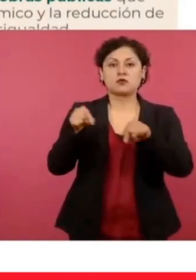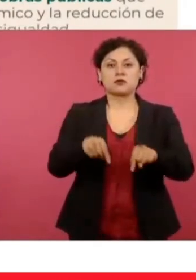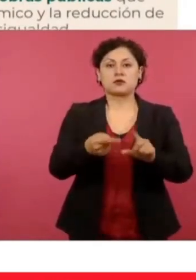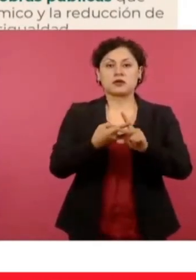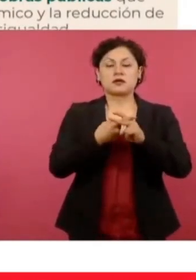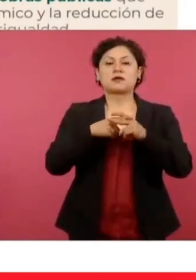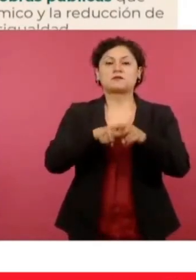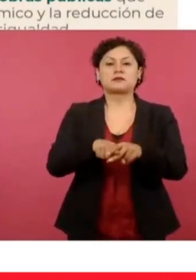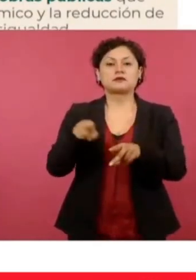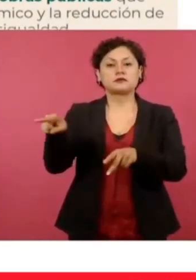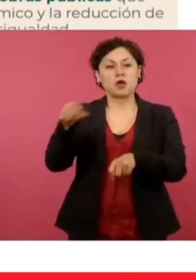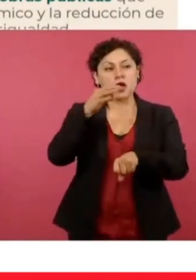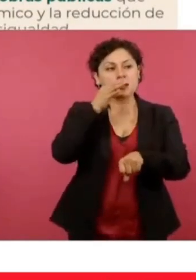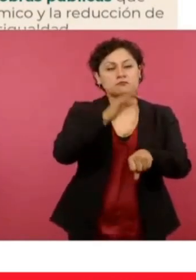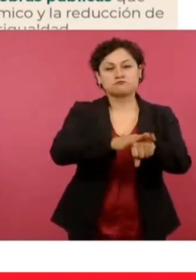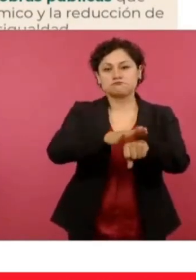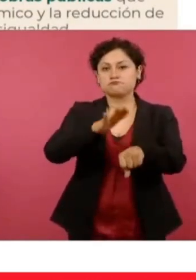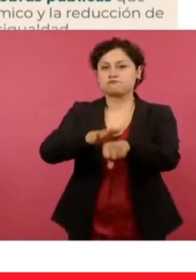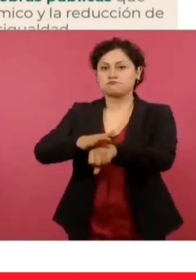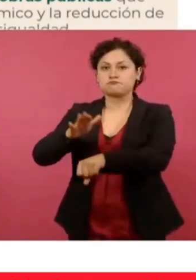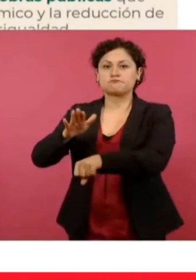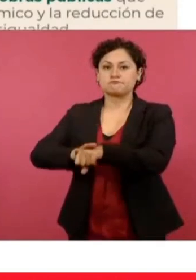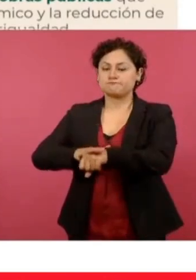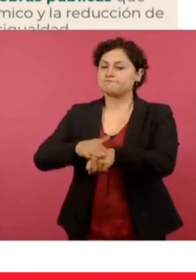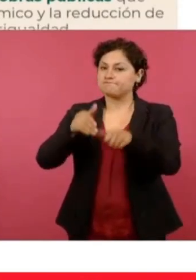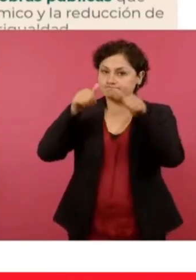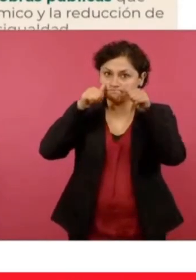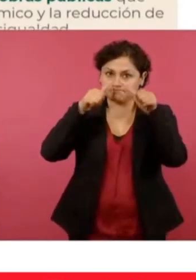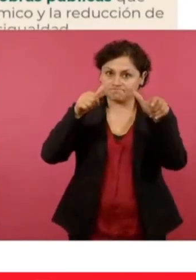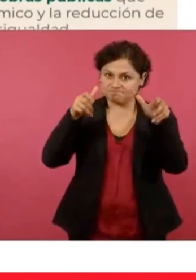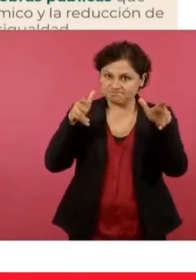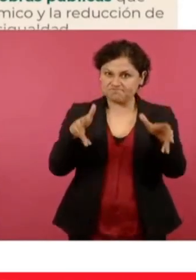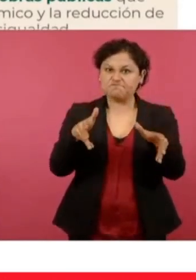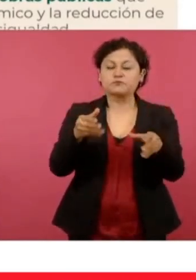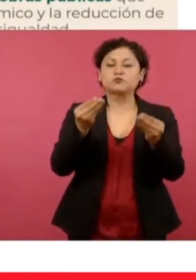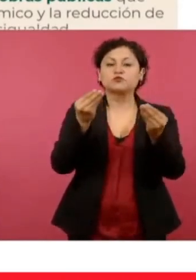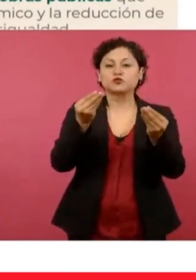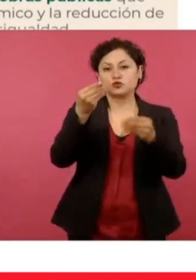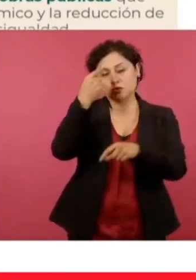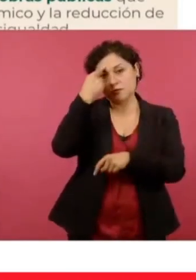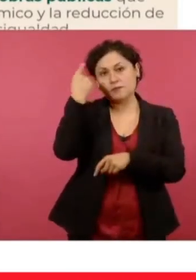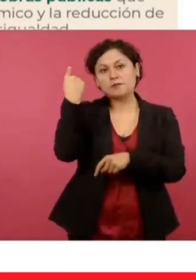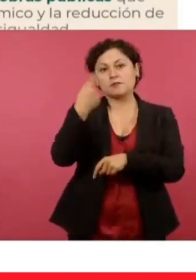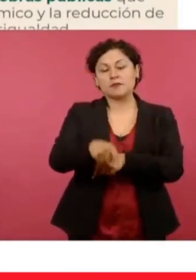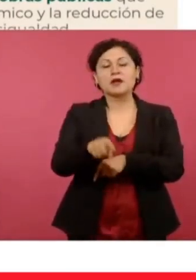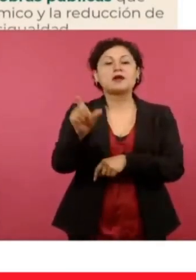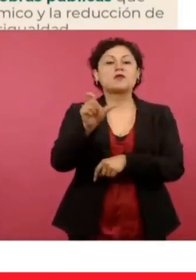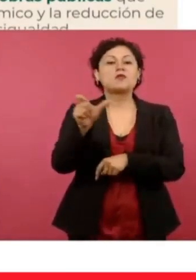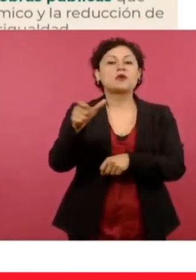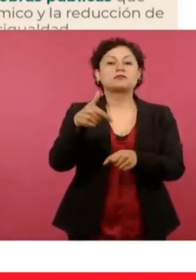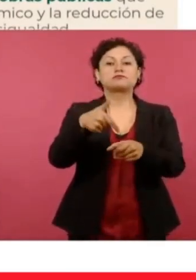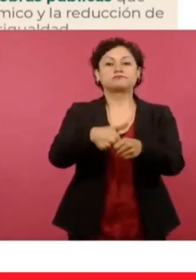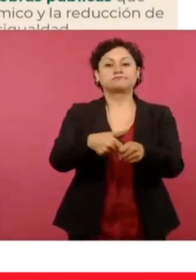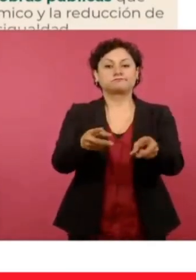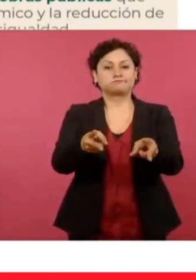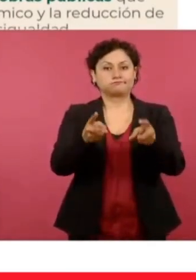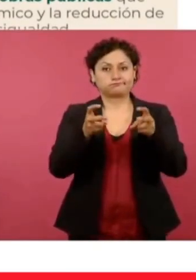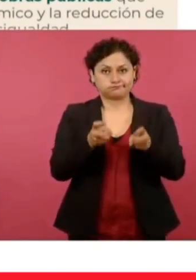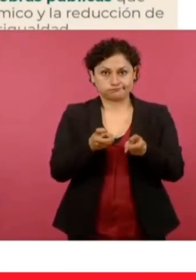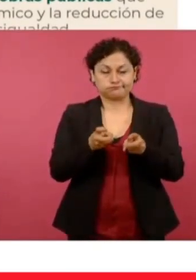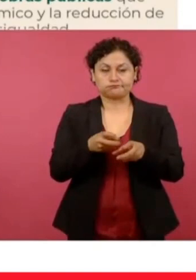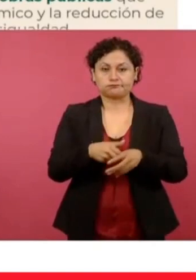administración en el combate al llamado huachicol el robo de hidrocarburos que